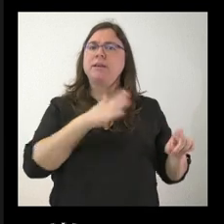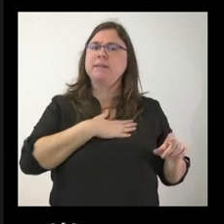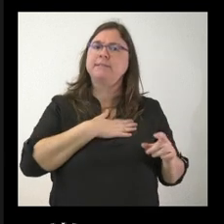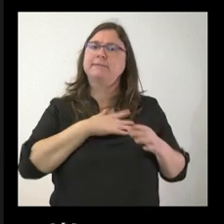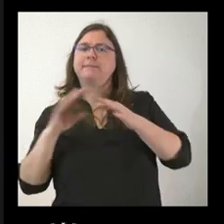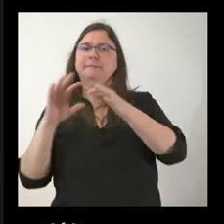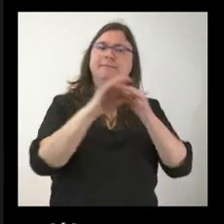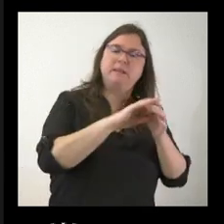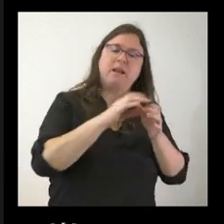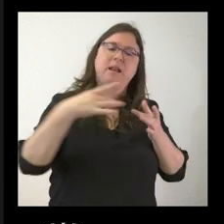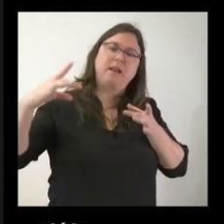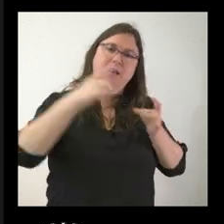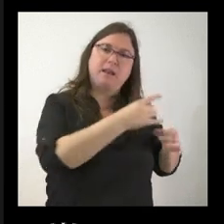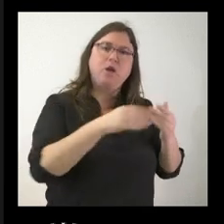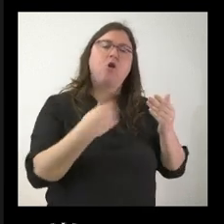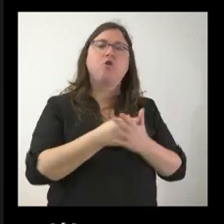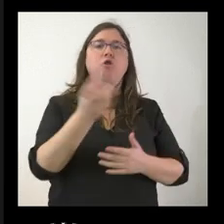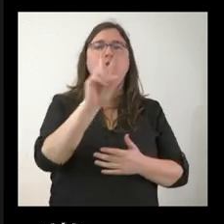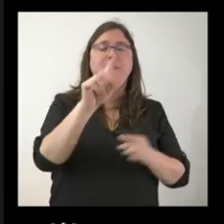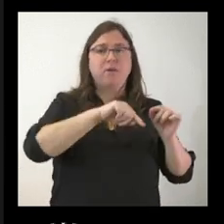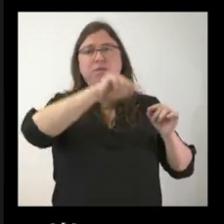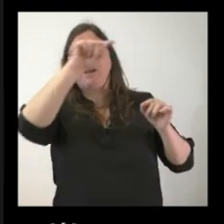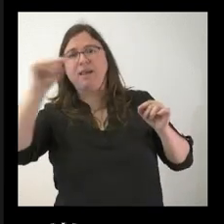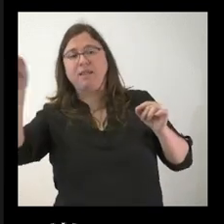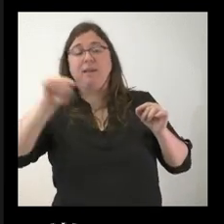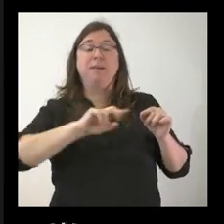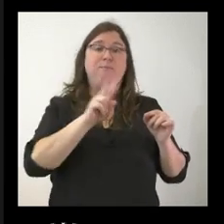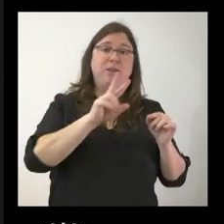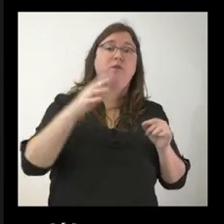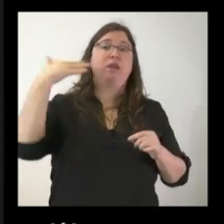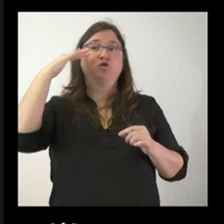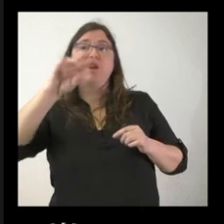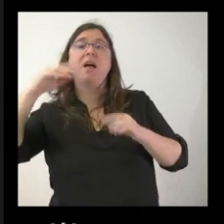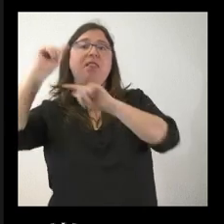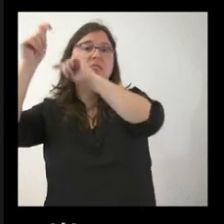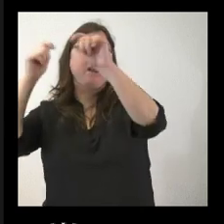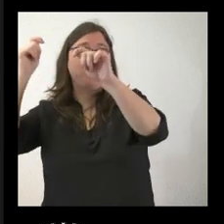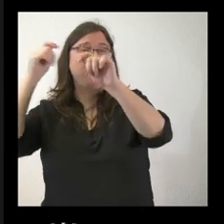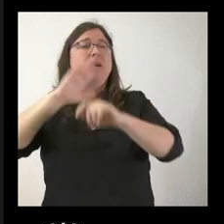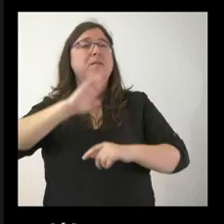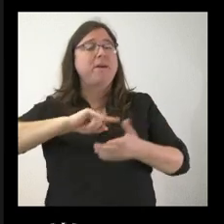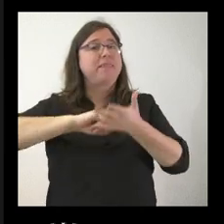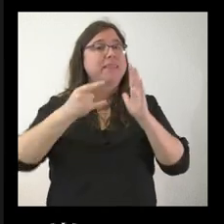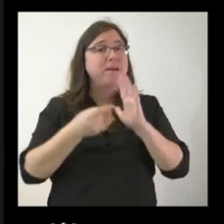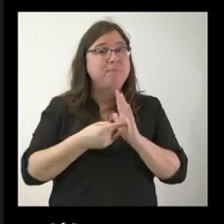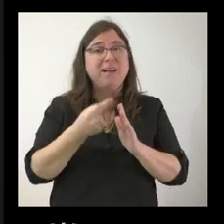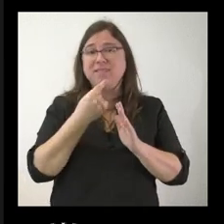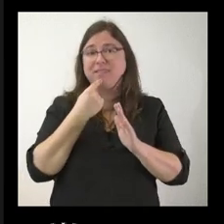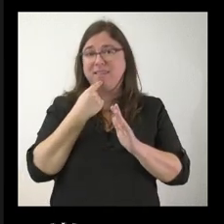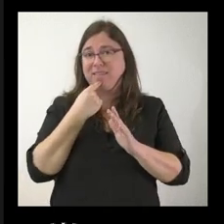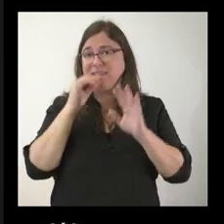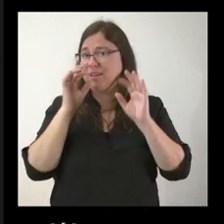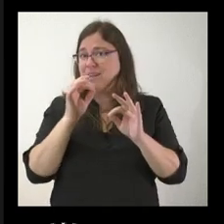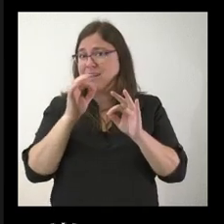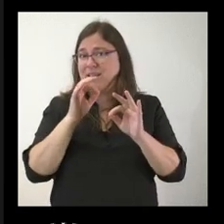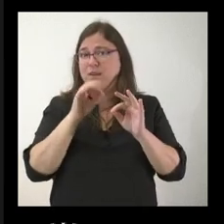Valladolid ariza pasando por Zaragoza mientras que parece que los padres del gobierno si van por algún lado van por esa Soria